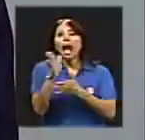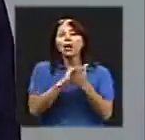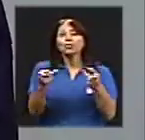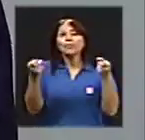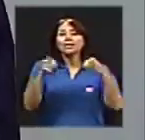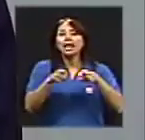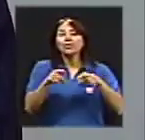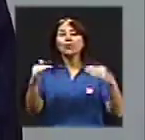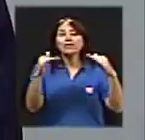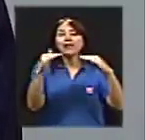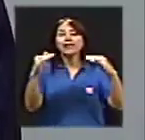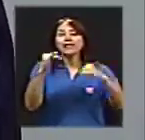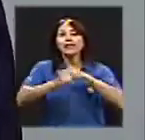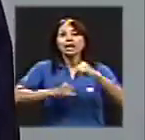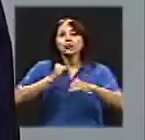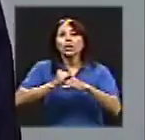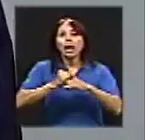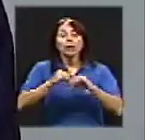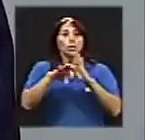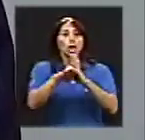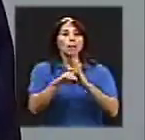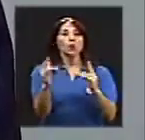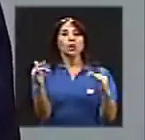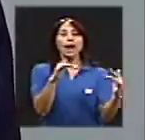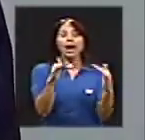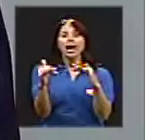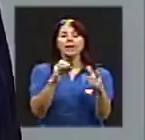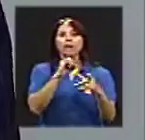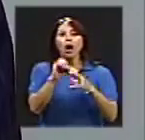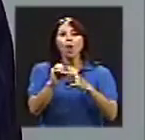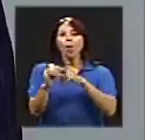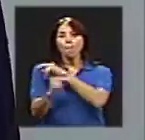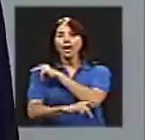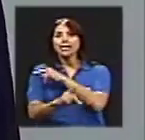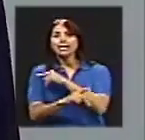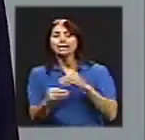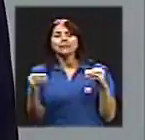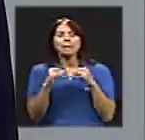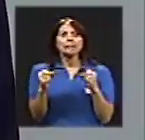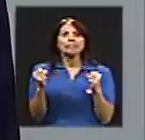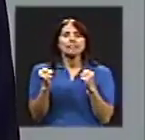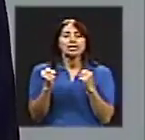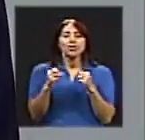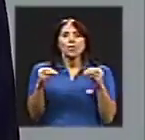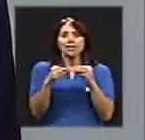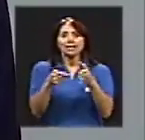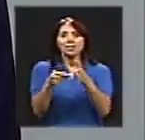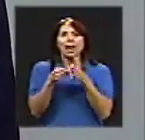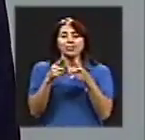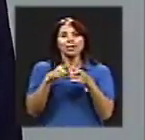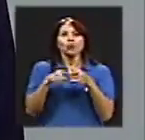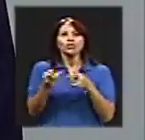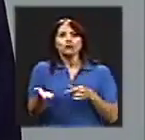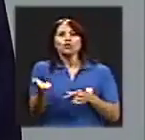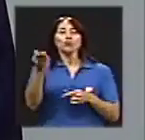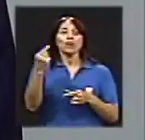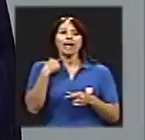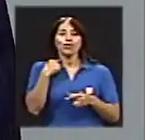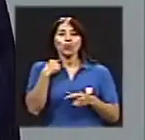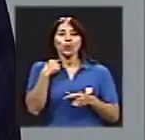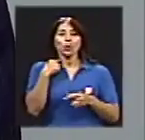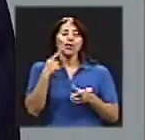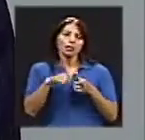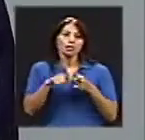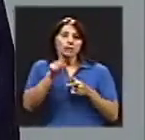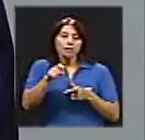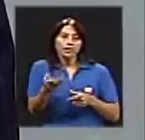demasiado frío en los países del norte, consecuentemente hay más demanda, subieron los precios, ahí hay que subir. Y lo mejor que podemos hacer